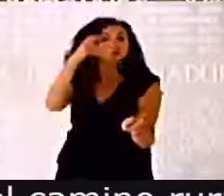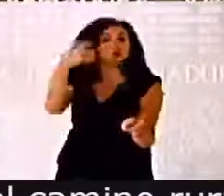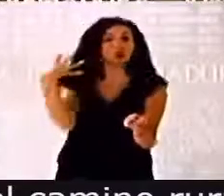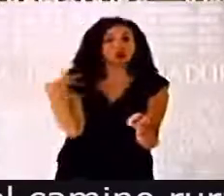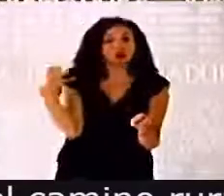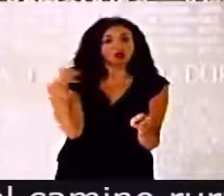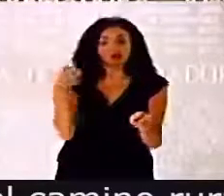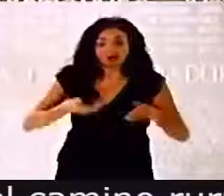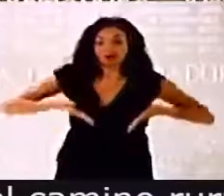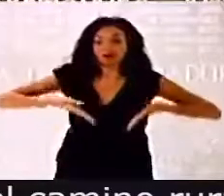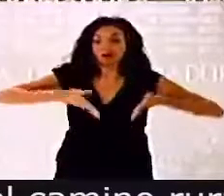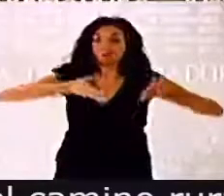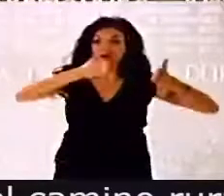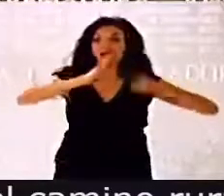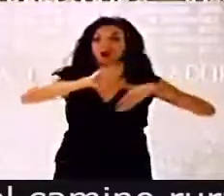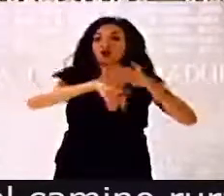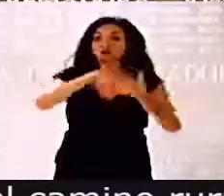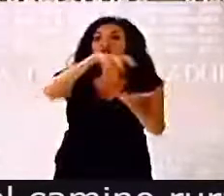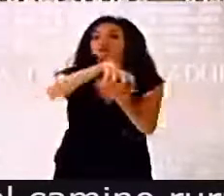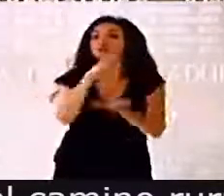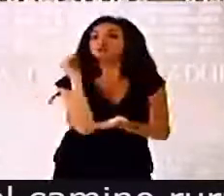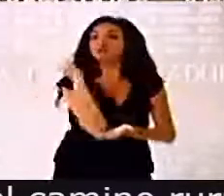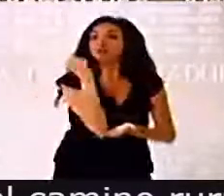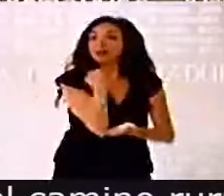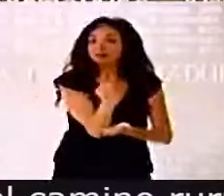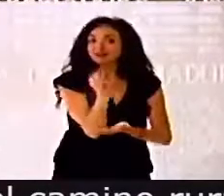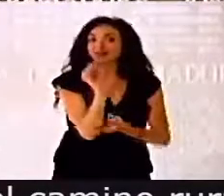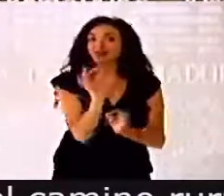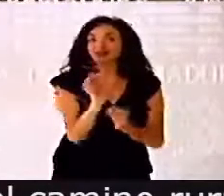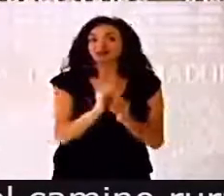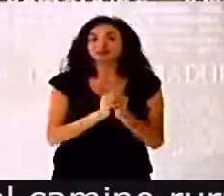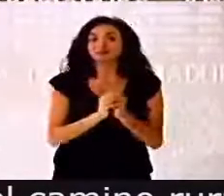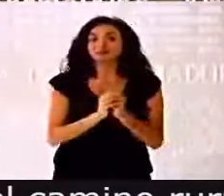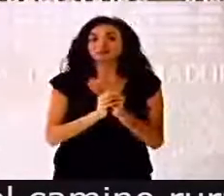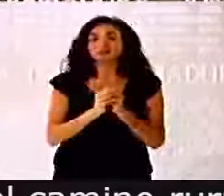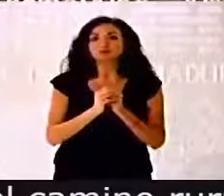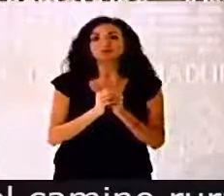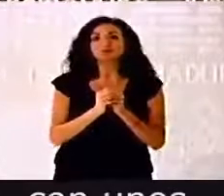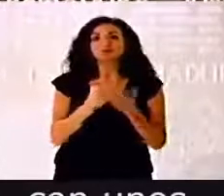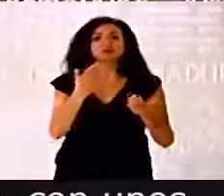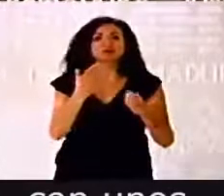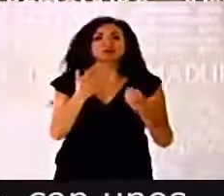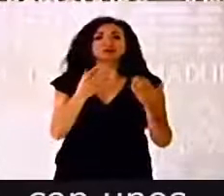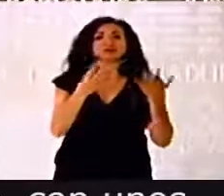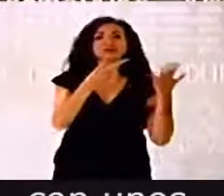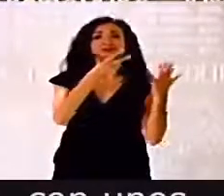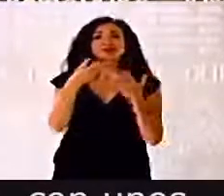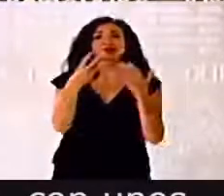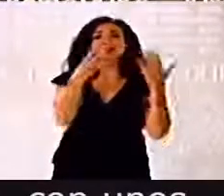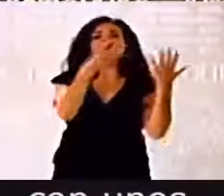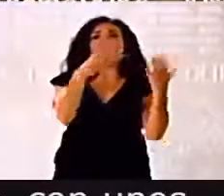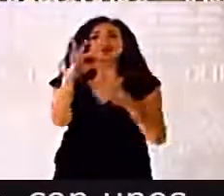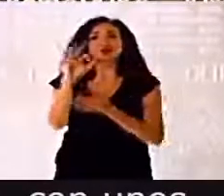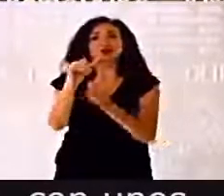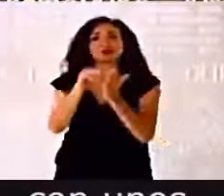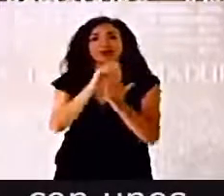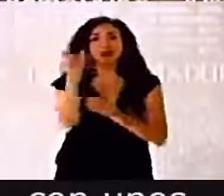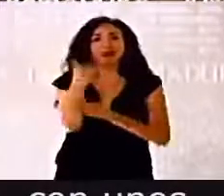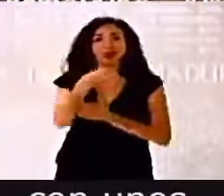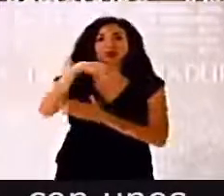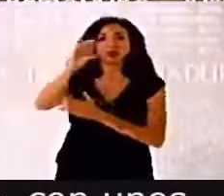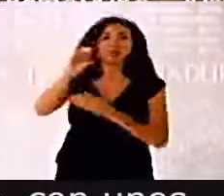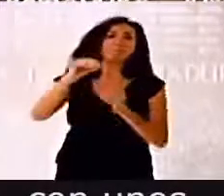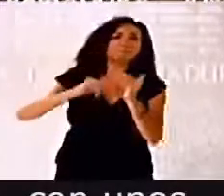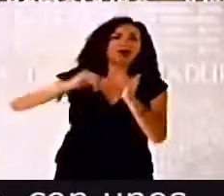camino que va a ir hasta el matadero, con unos recursos de más de 780.000 euros, cofinanciado